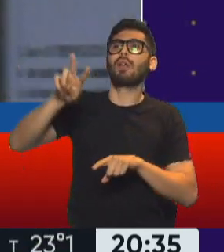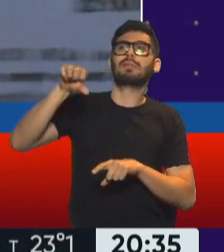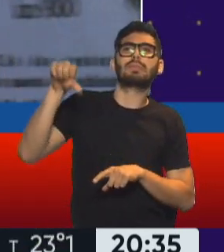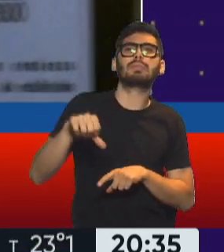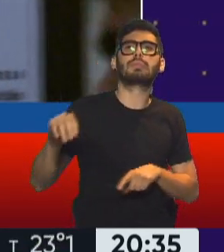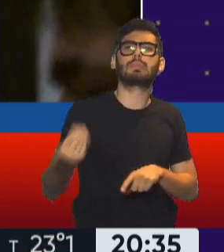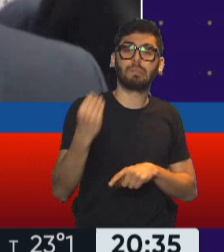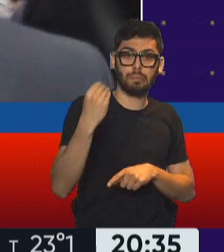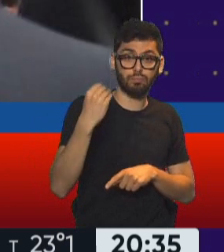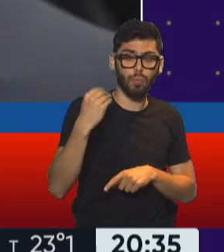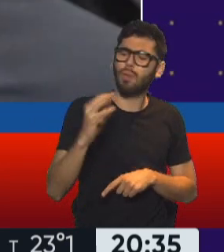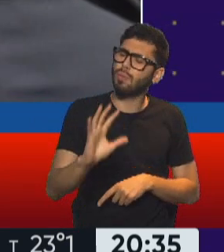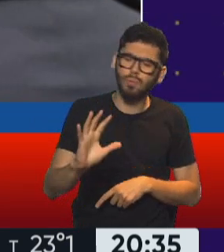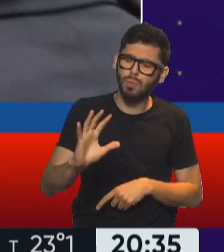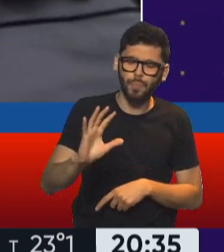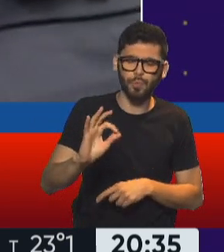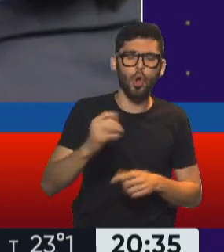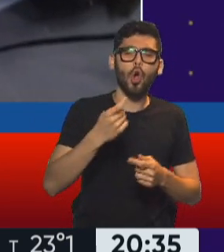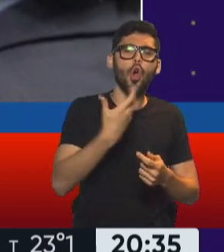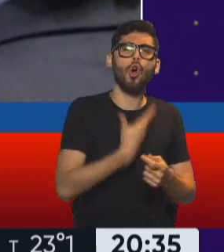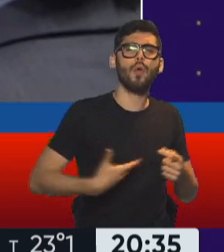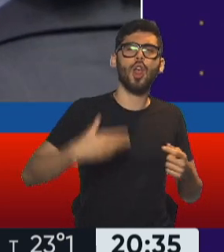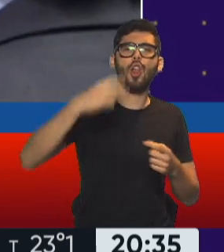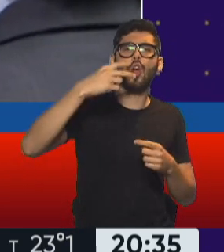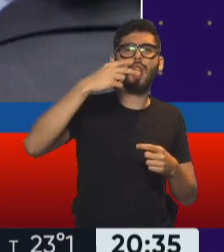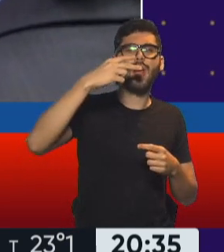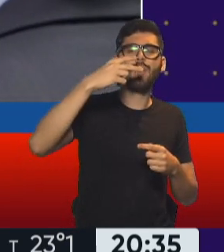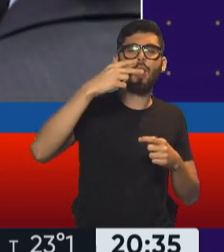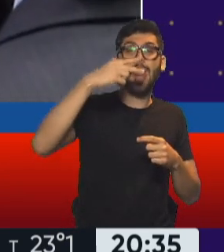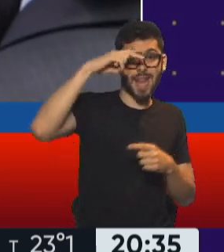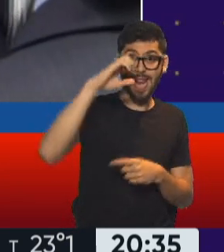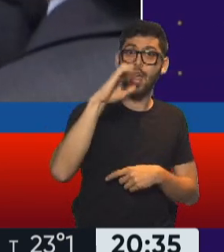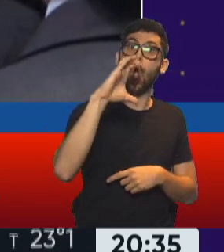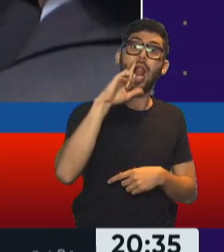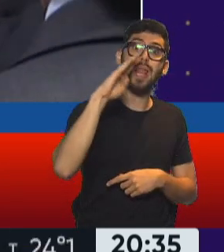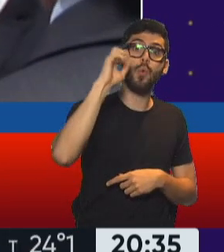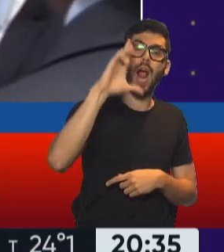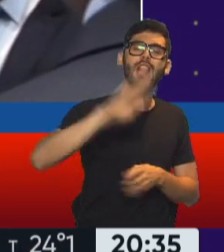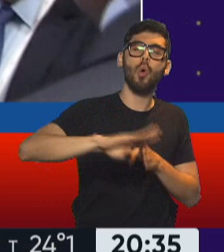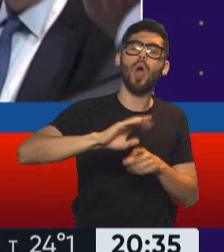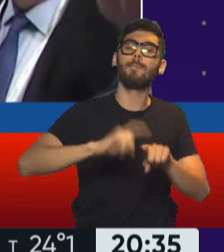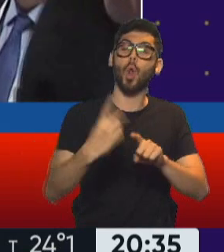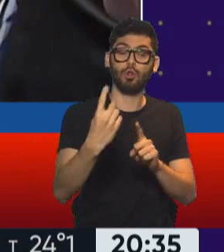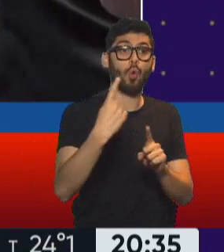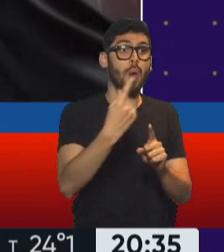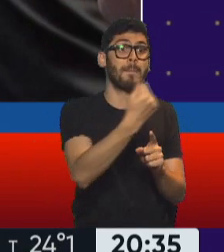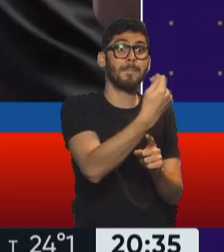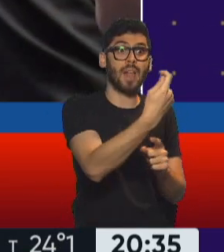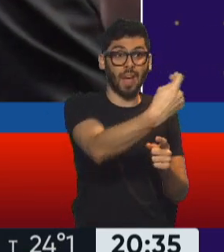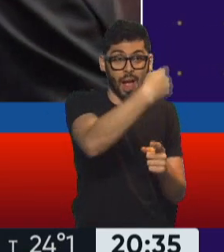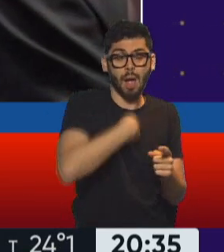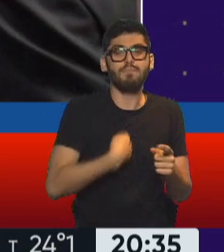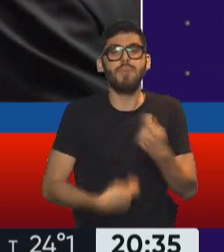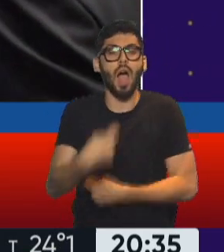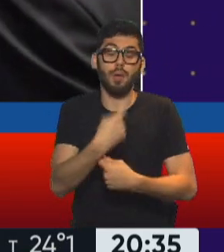paliar déficit. Los gobiernos neoliberales endeudan al Estado por dos motivos. Para fugar capitales, el incremento de deuda